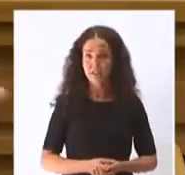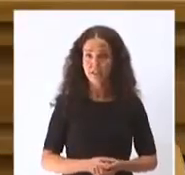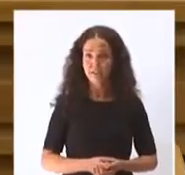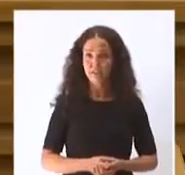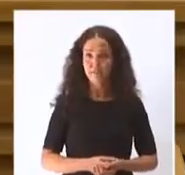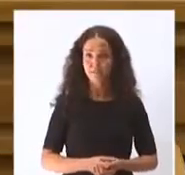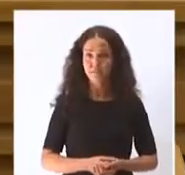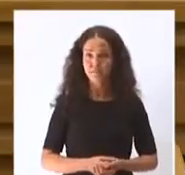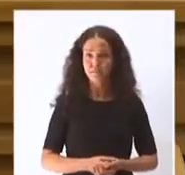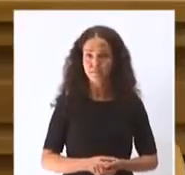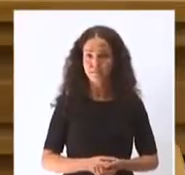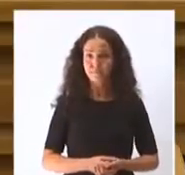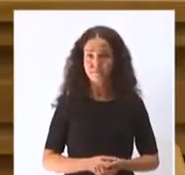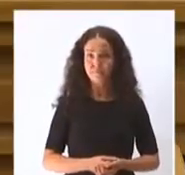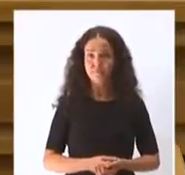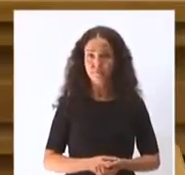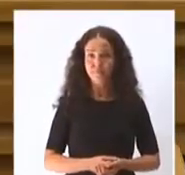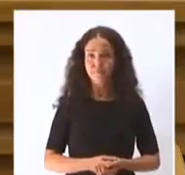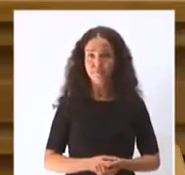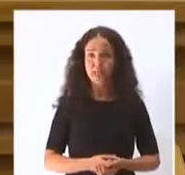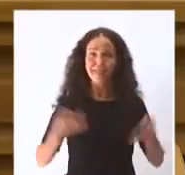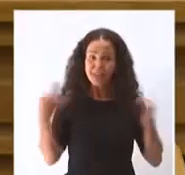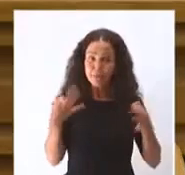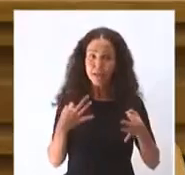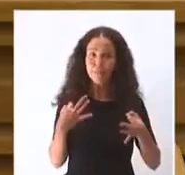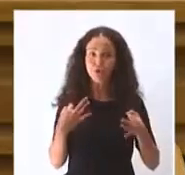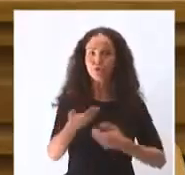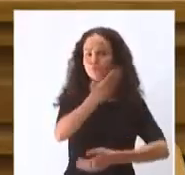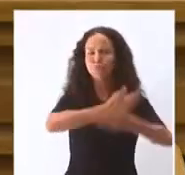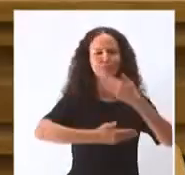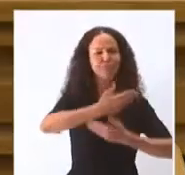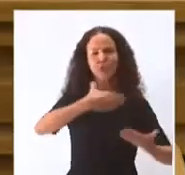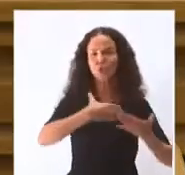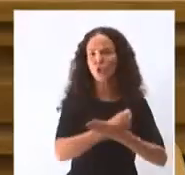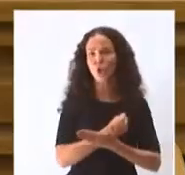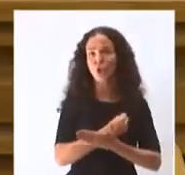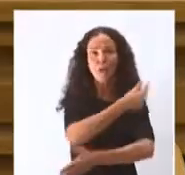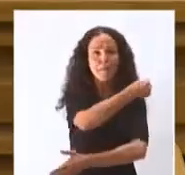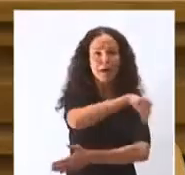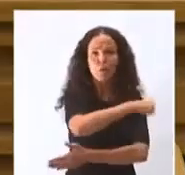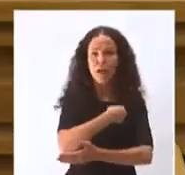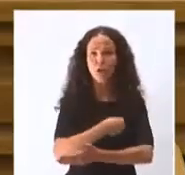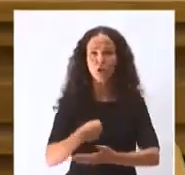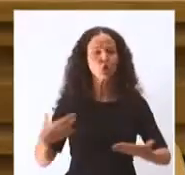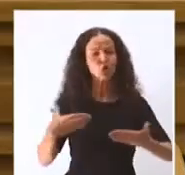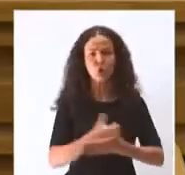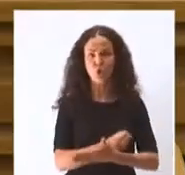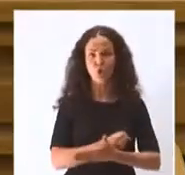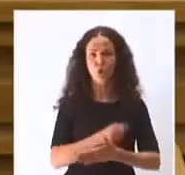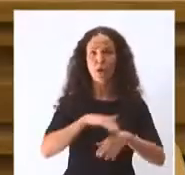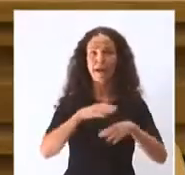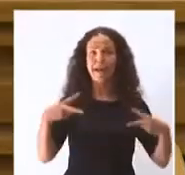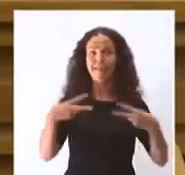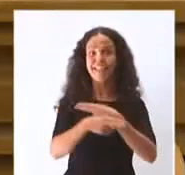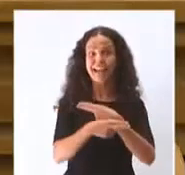arreglando otro digamos que hay que ir el lote hay que curarse todos hay que intentar vacunar a todo el mundo sobre todo darse prisa para evitar el surgimiento de